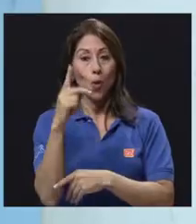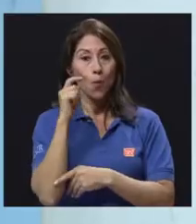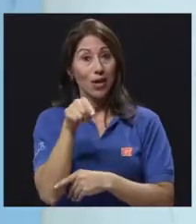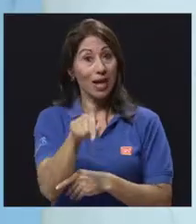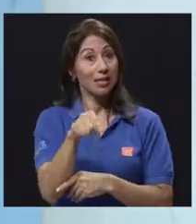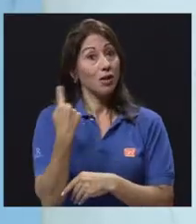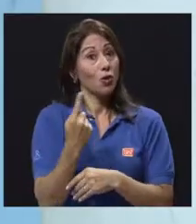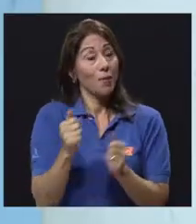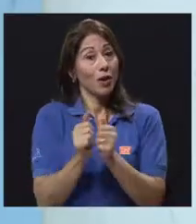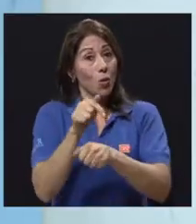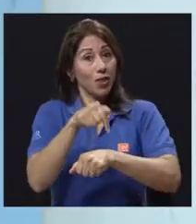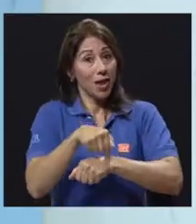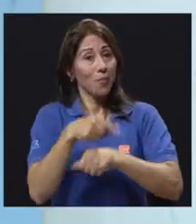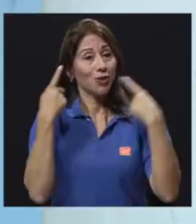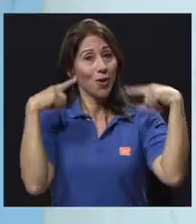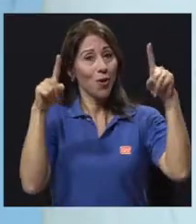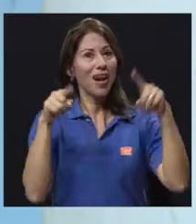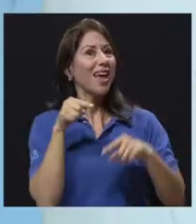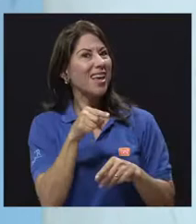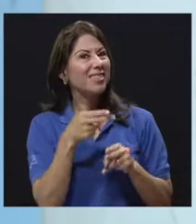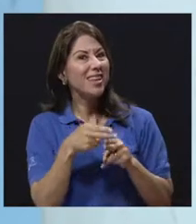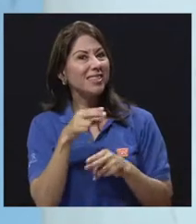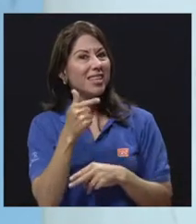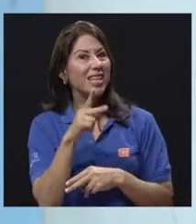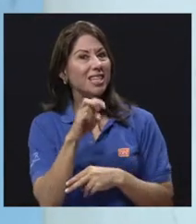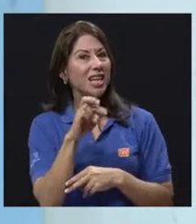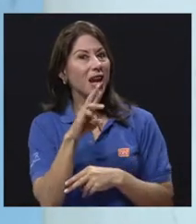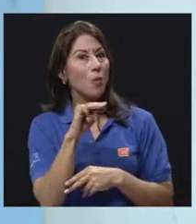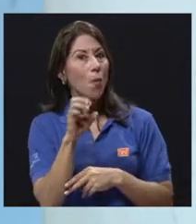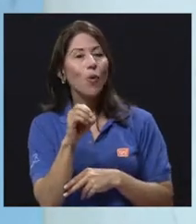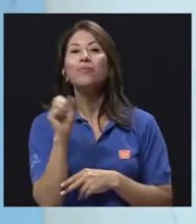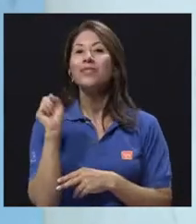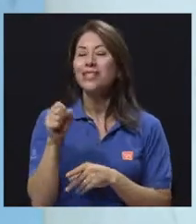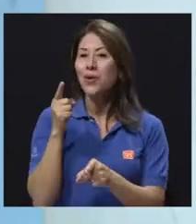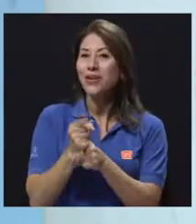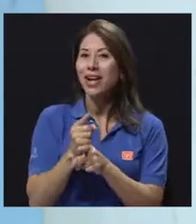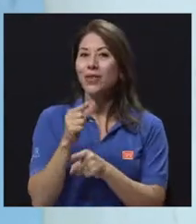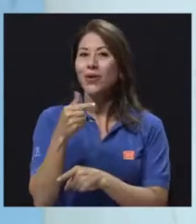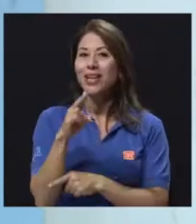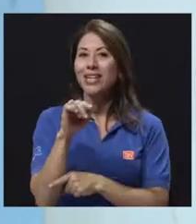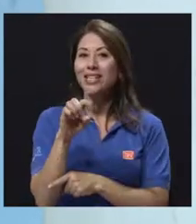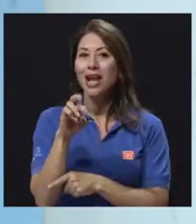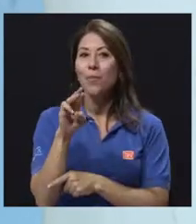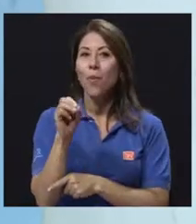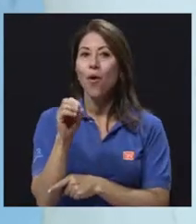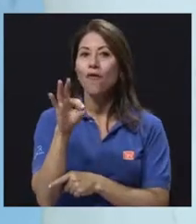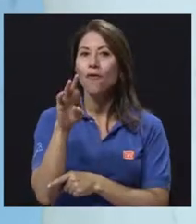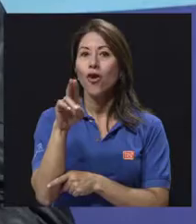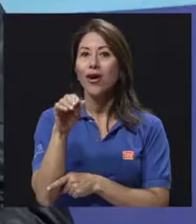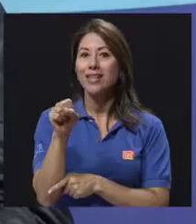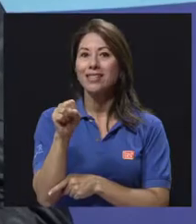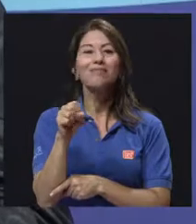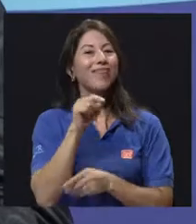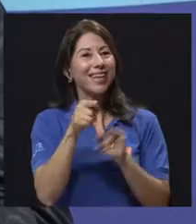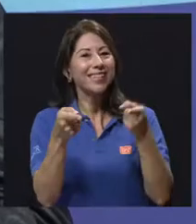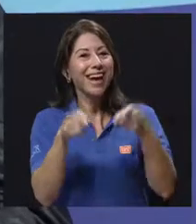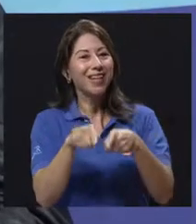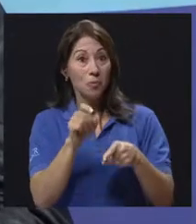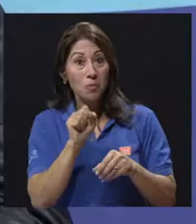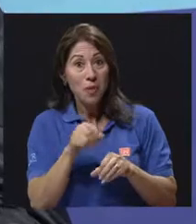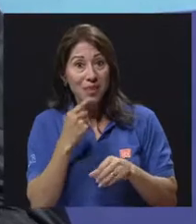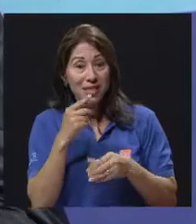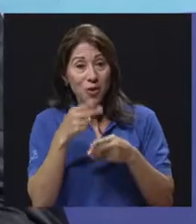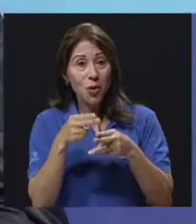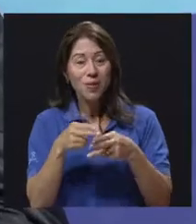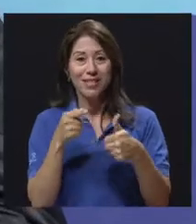se logra, ¿verdad? Ese es Guillermo Flores, correcto. Tal vez los podemos mencionar, ¿verdad? Sí, en ese caso es Guillermo. Correcto, en ese caso